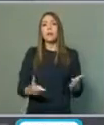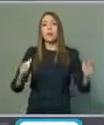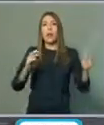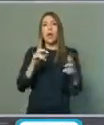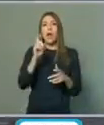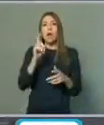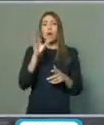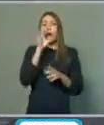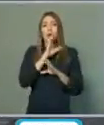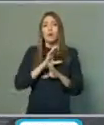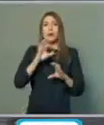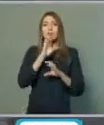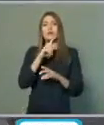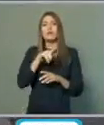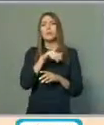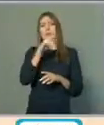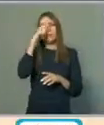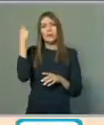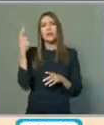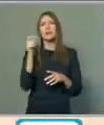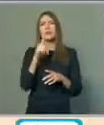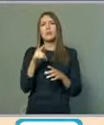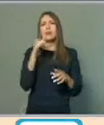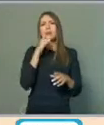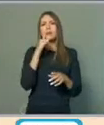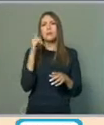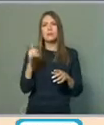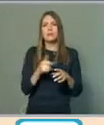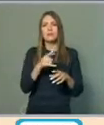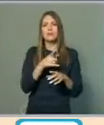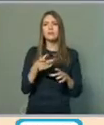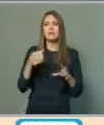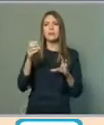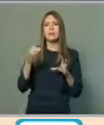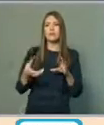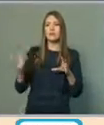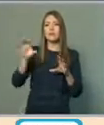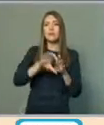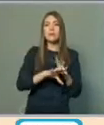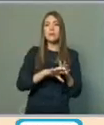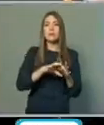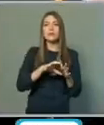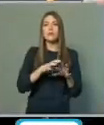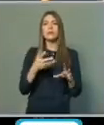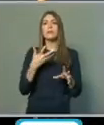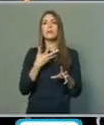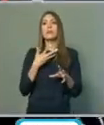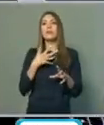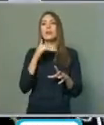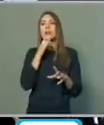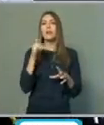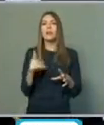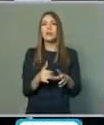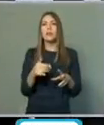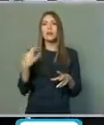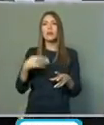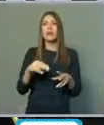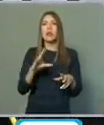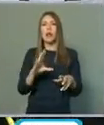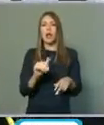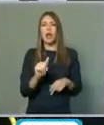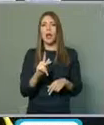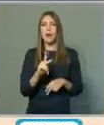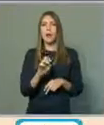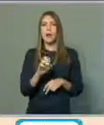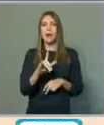sencillo armar la pasta. En una cacerola con agua caliente tengo la pasta. Hay inclusive un tipo de espagueti que se llama capelli, que es